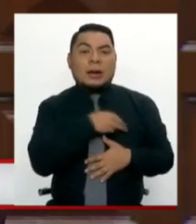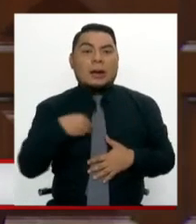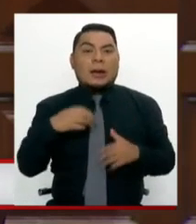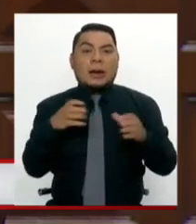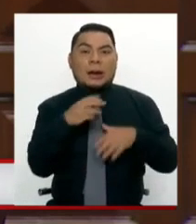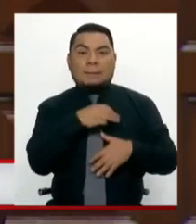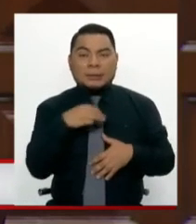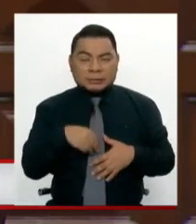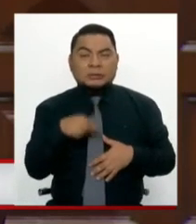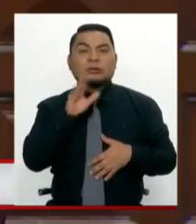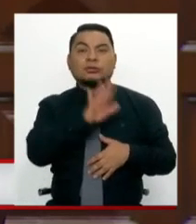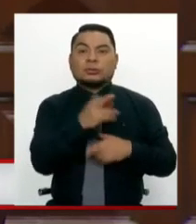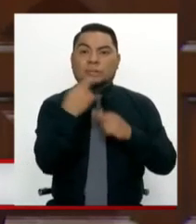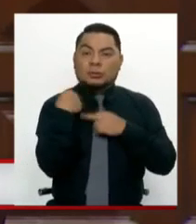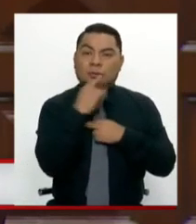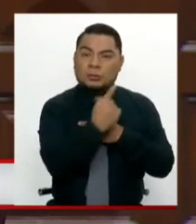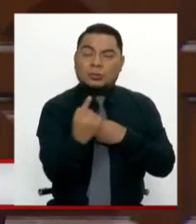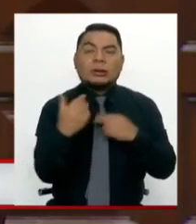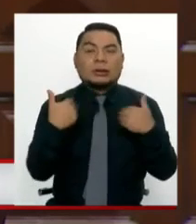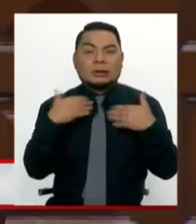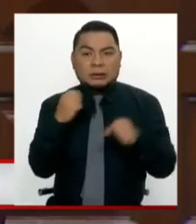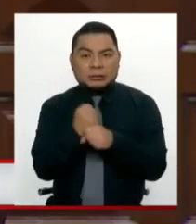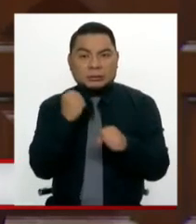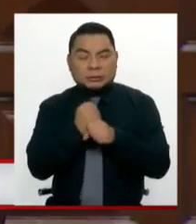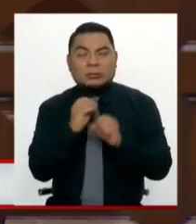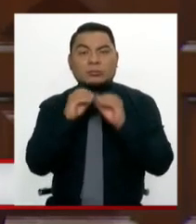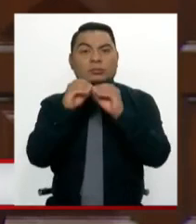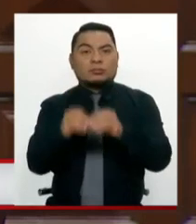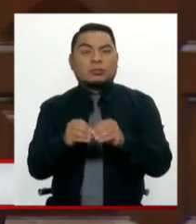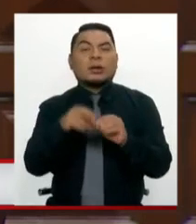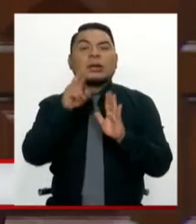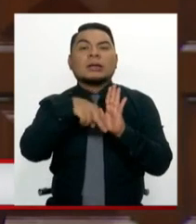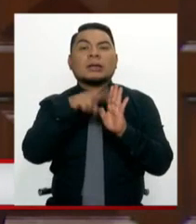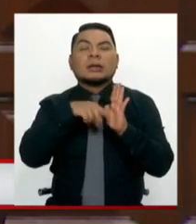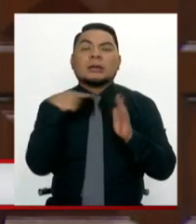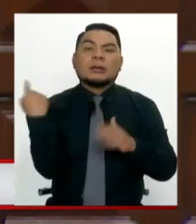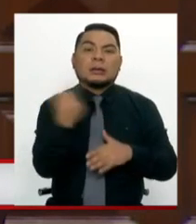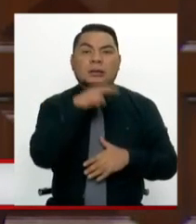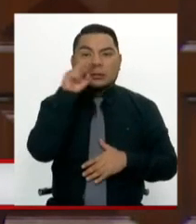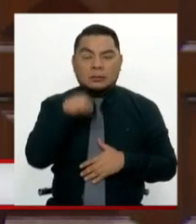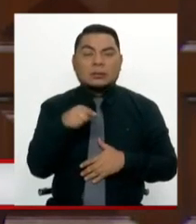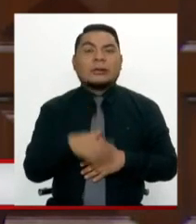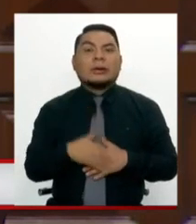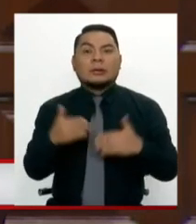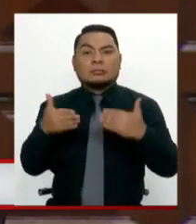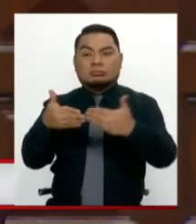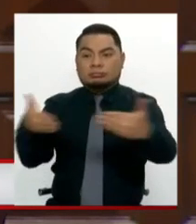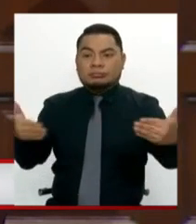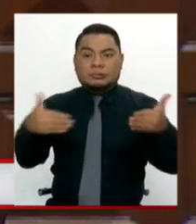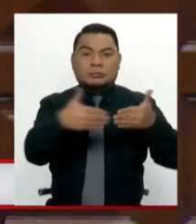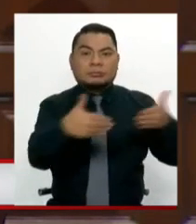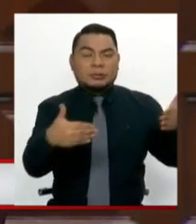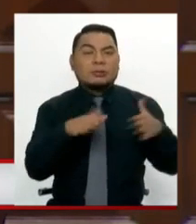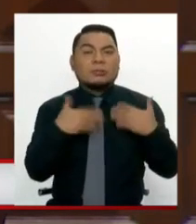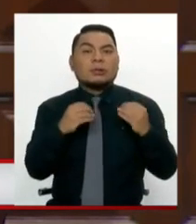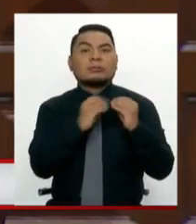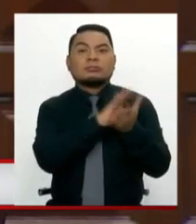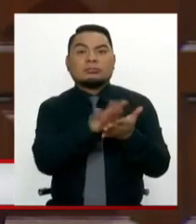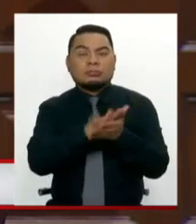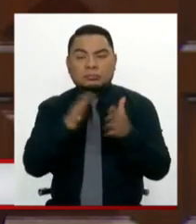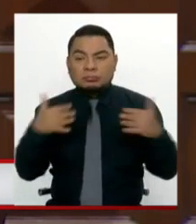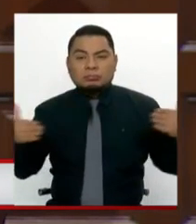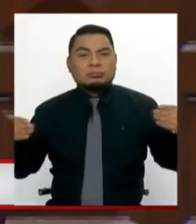regionales, según sus competencias, vienen trabajando en la implementación de registro nacional de límites para lograr el saneamiento de los